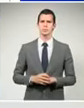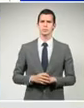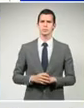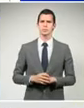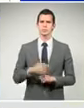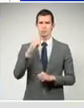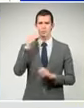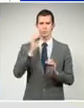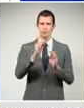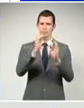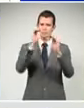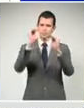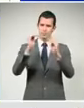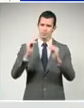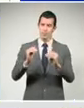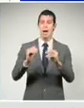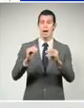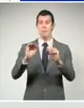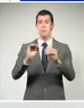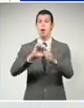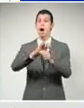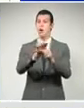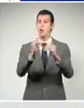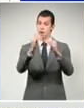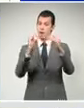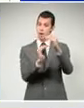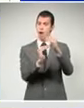después Bayamo con una tasa de